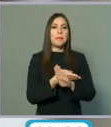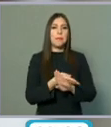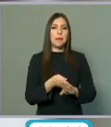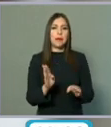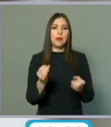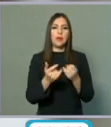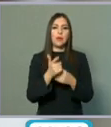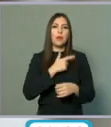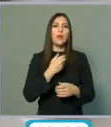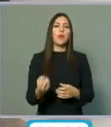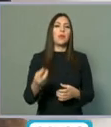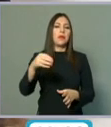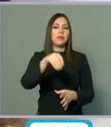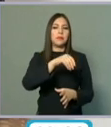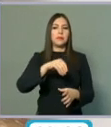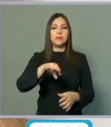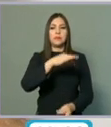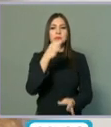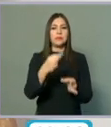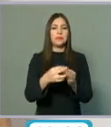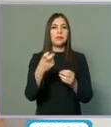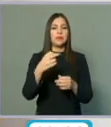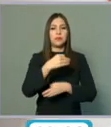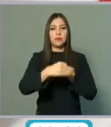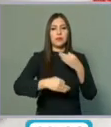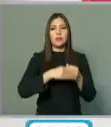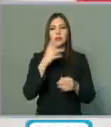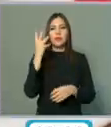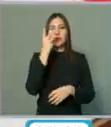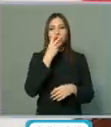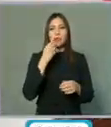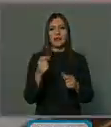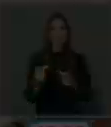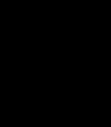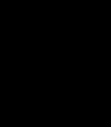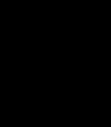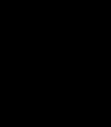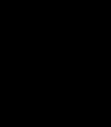blanco al gusto. Y miren nada más, qué delicia. lindas.